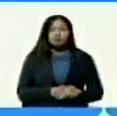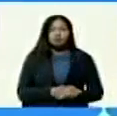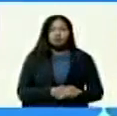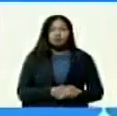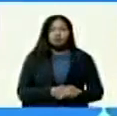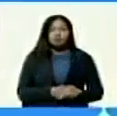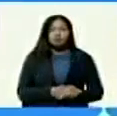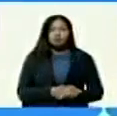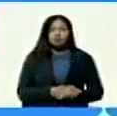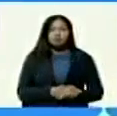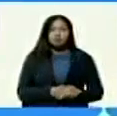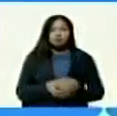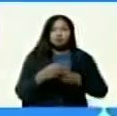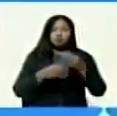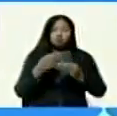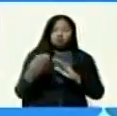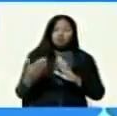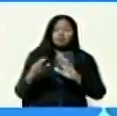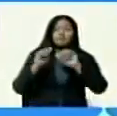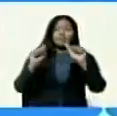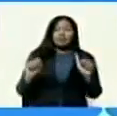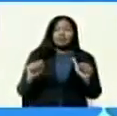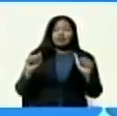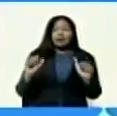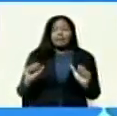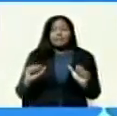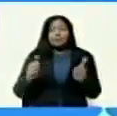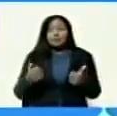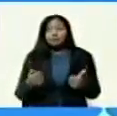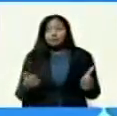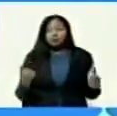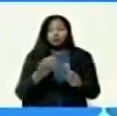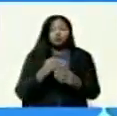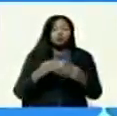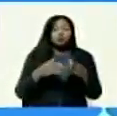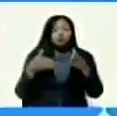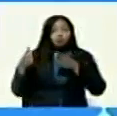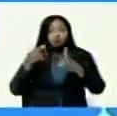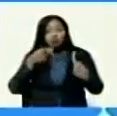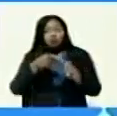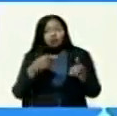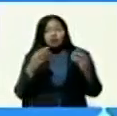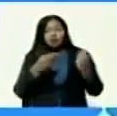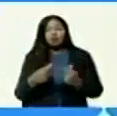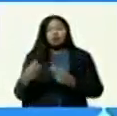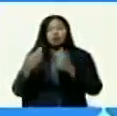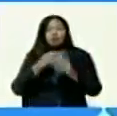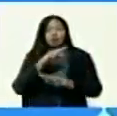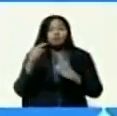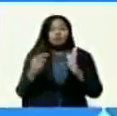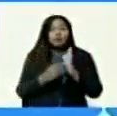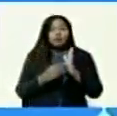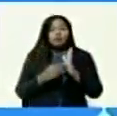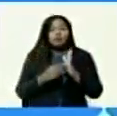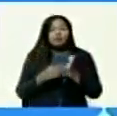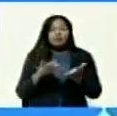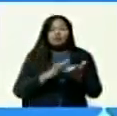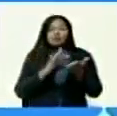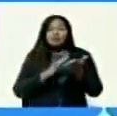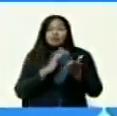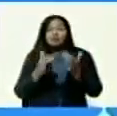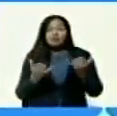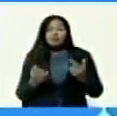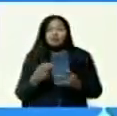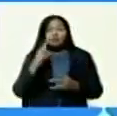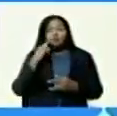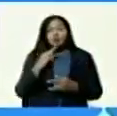como si fueran a impedir que inicie y retome su camino la economía 100% digital, el